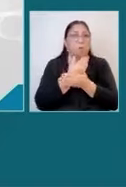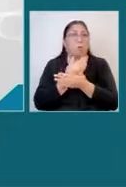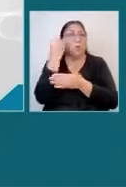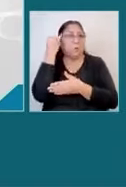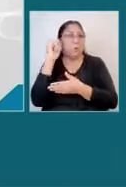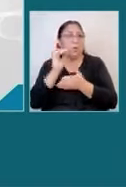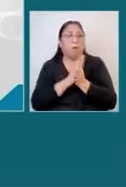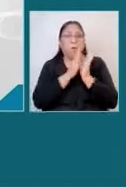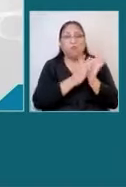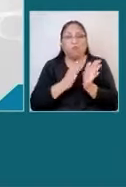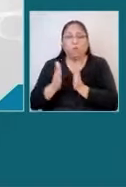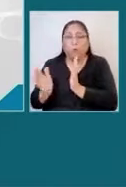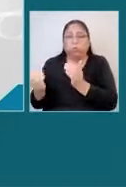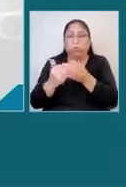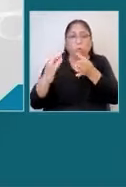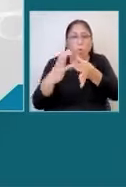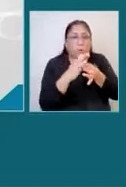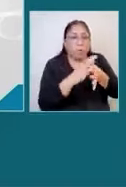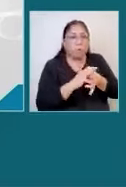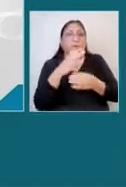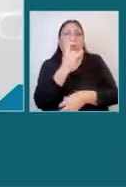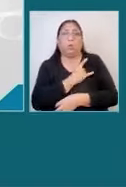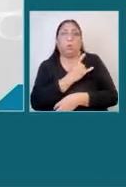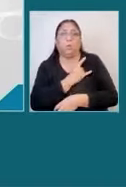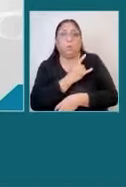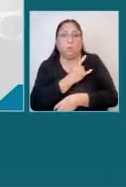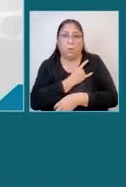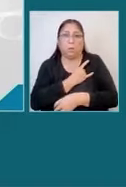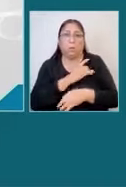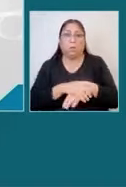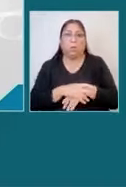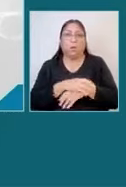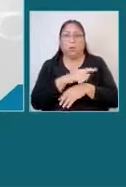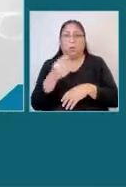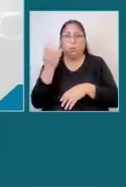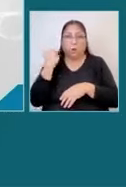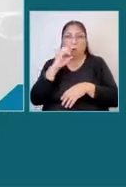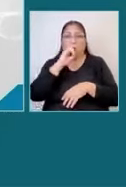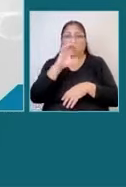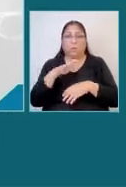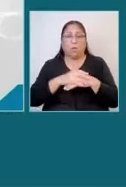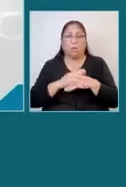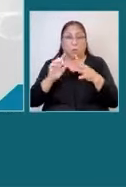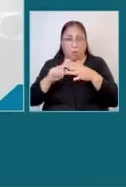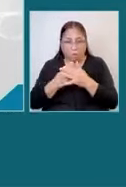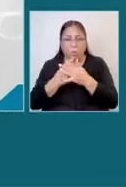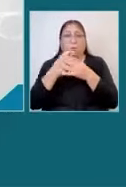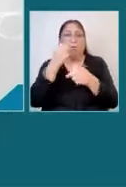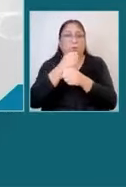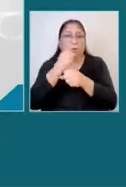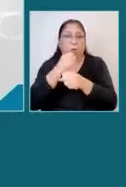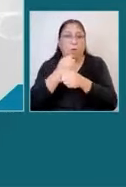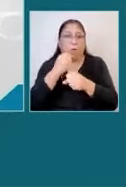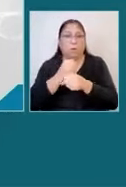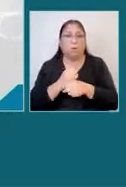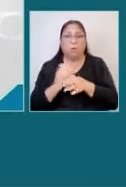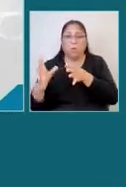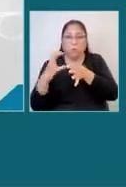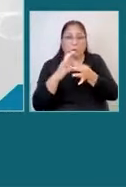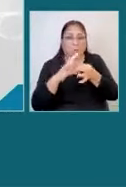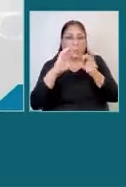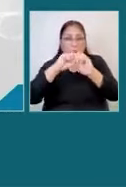los esquemas asociativos con universidades. Como comenté, desde la línea de emprendimiento fomentamos los esquemas